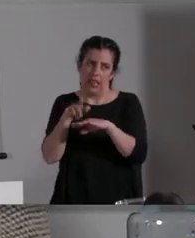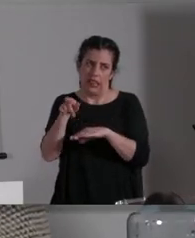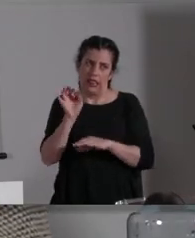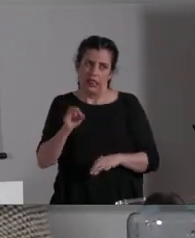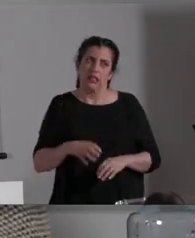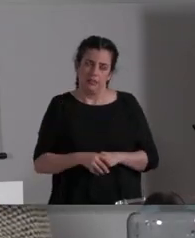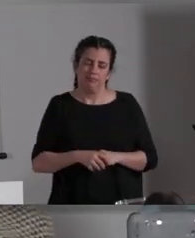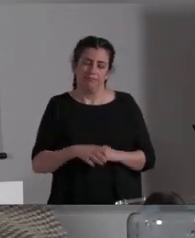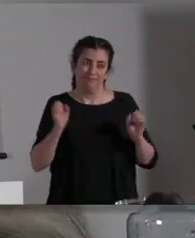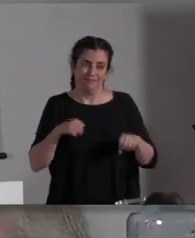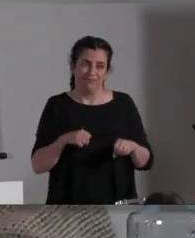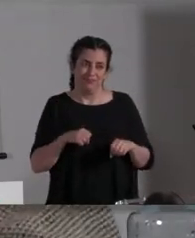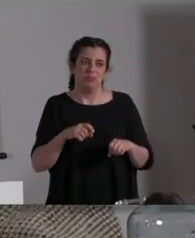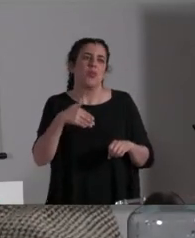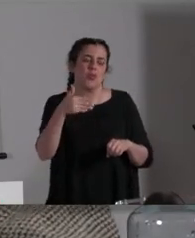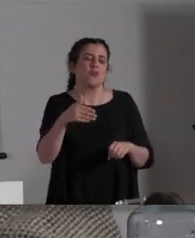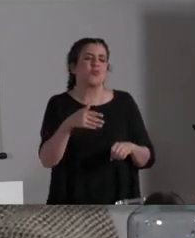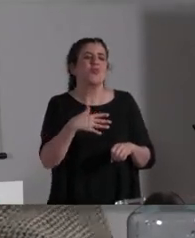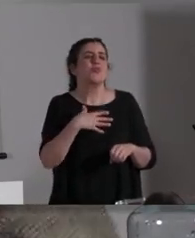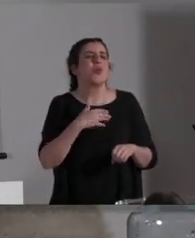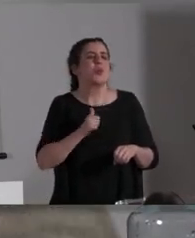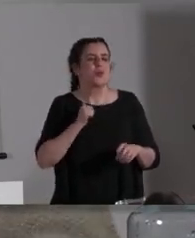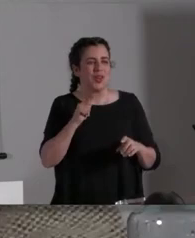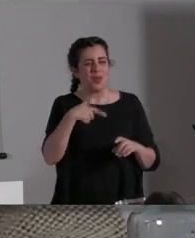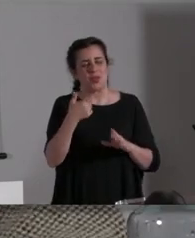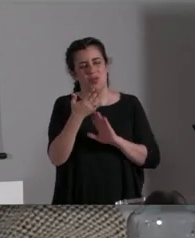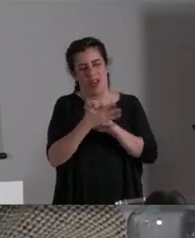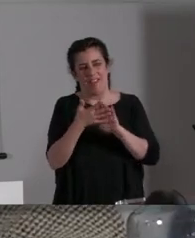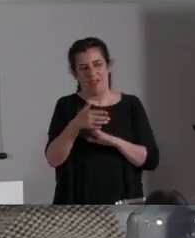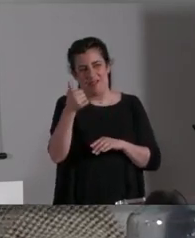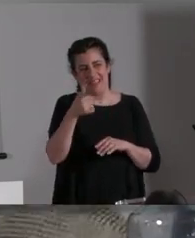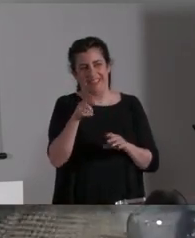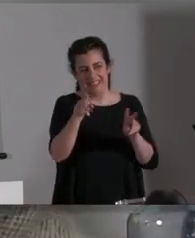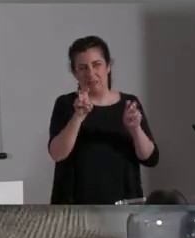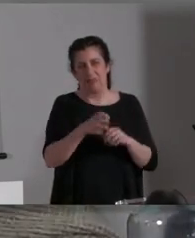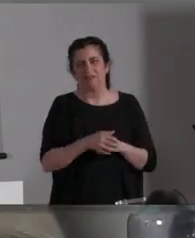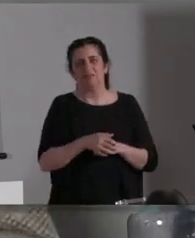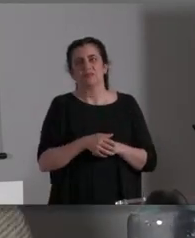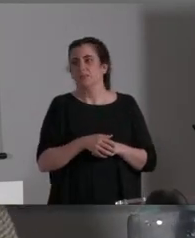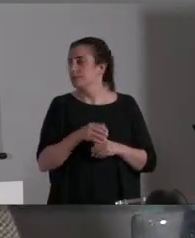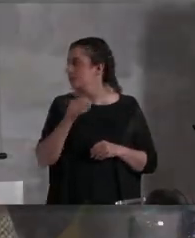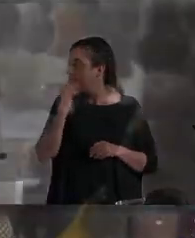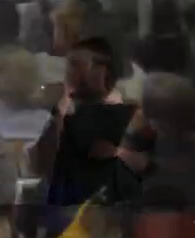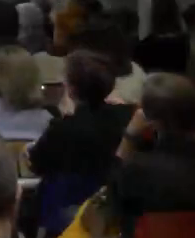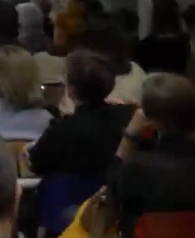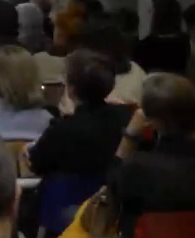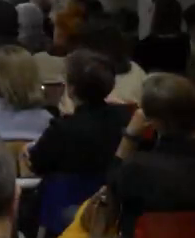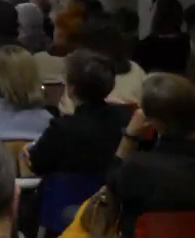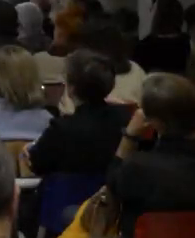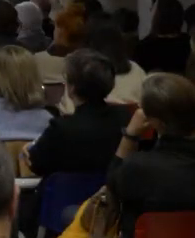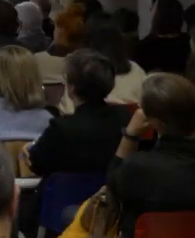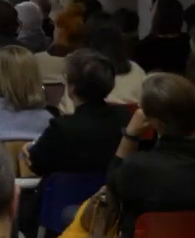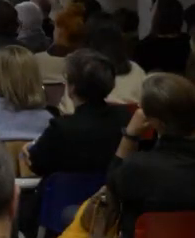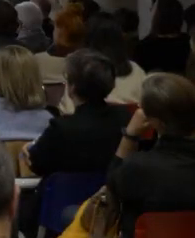¿Vale? Pero bueno, habrá ocasión de compartir y espero que próximamente además. Sí, en ese sentido también que las entidades